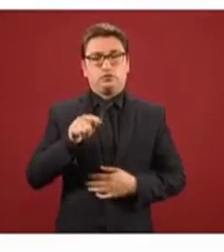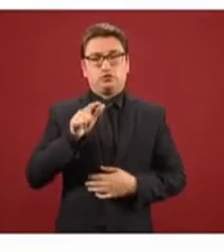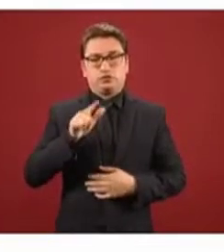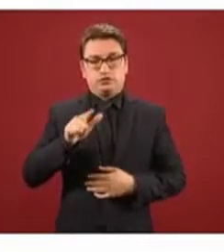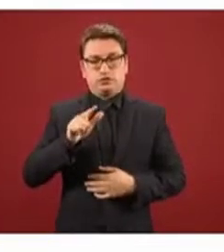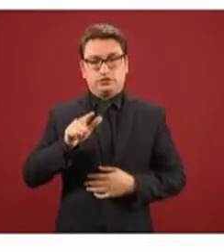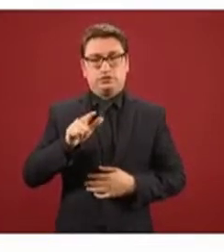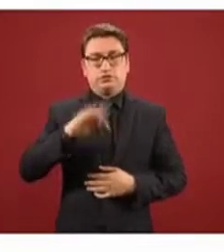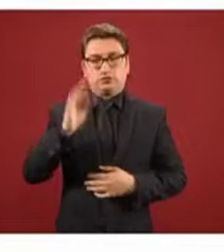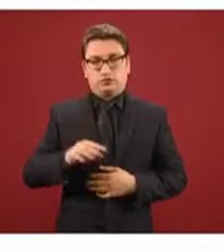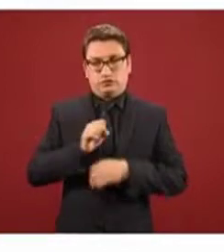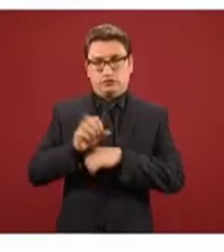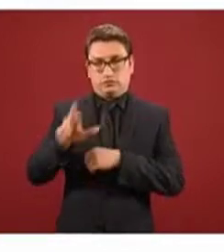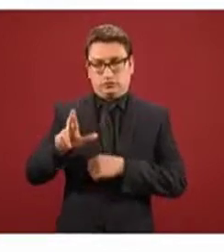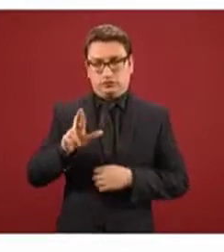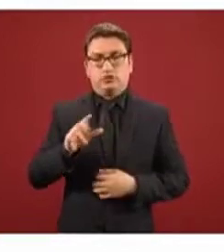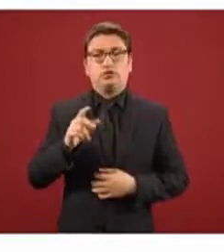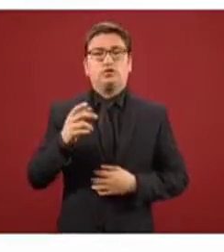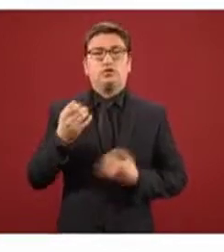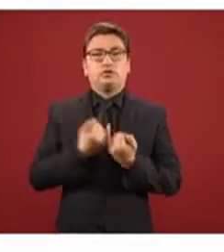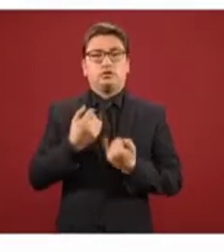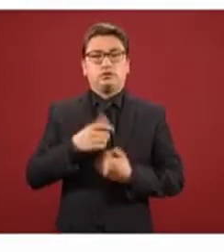11.17% de El Salvador y